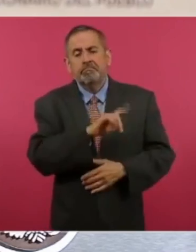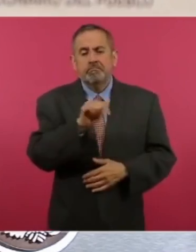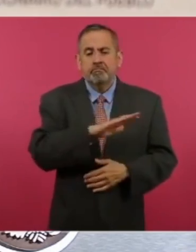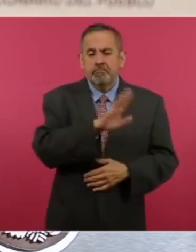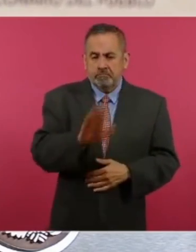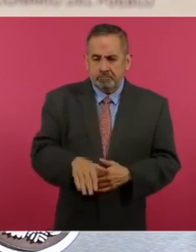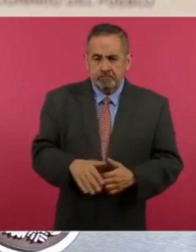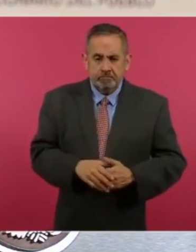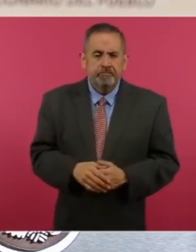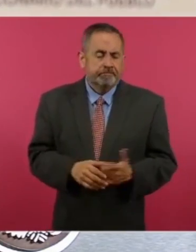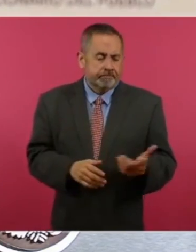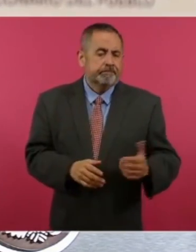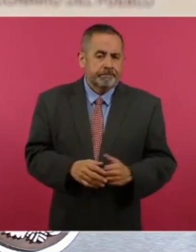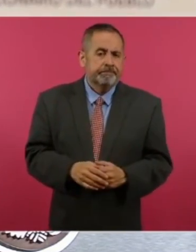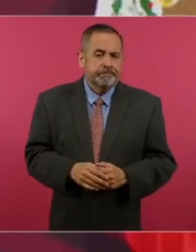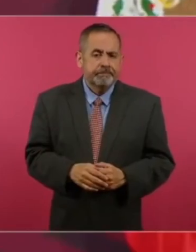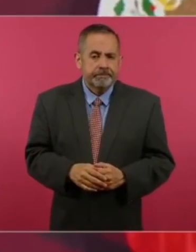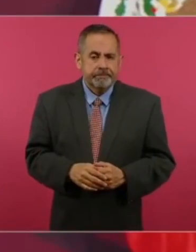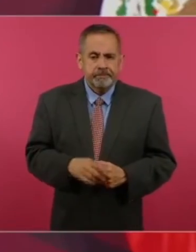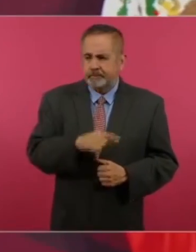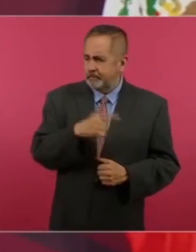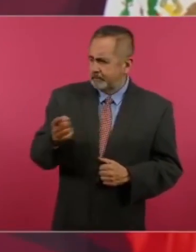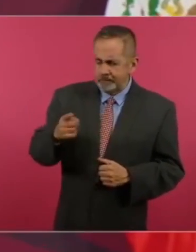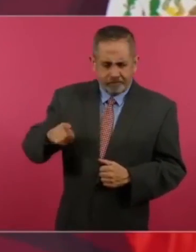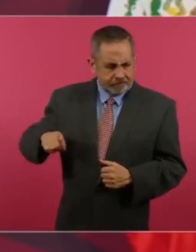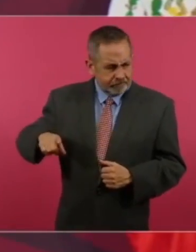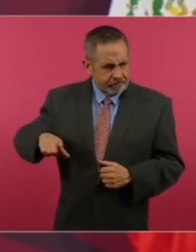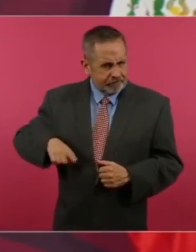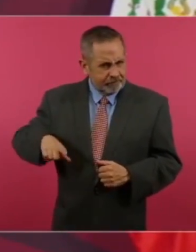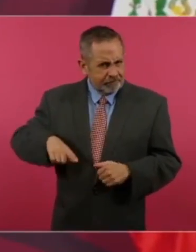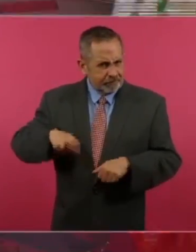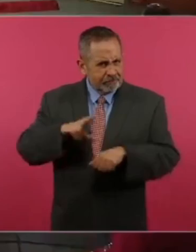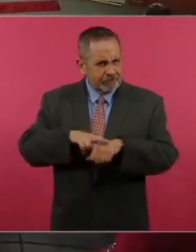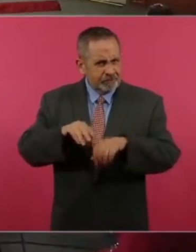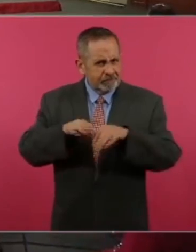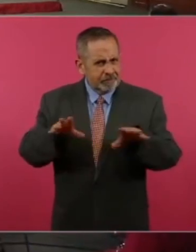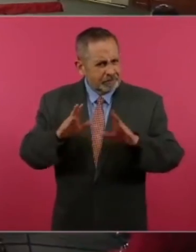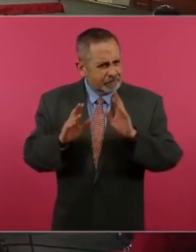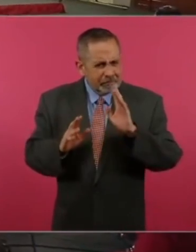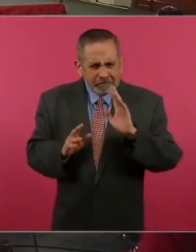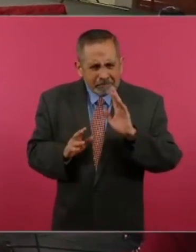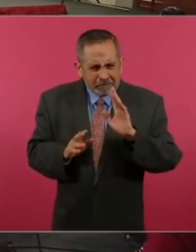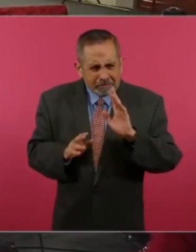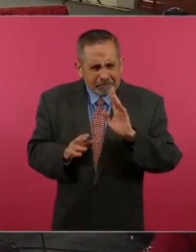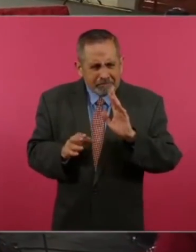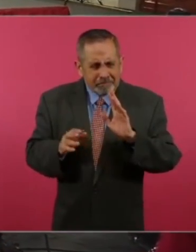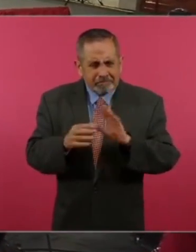Creo que ya informó el gobierno de la ciudad,